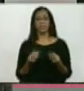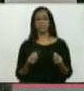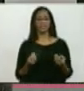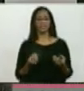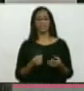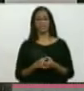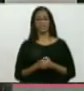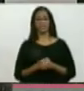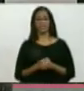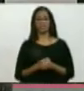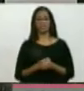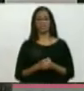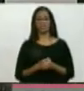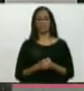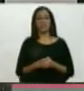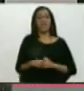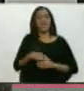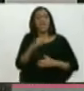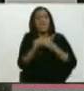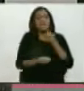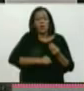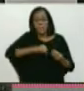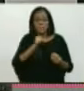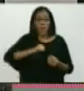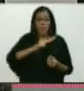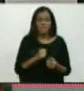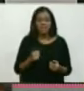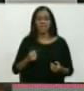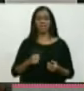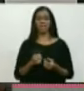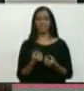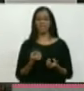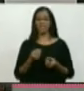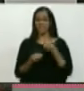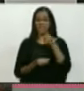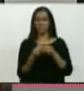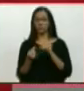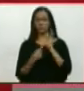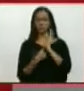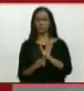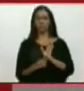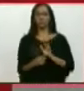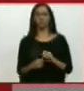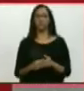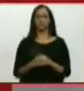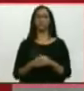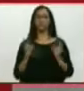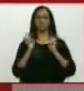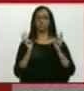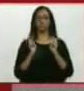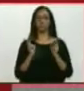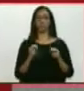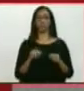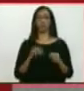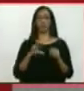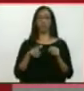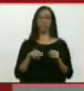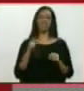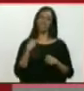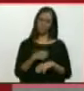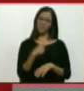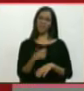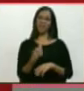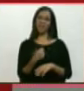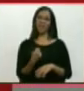demasiada hecho policial, hecho notorio. Debe estar pagando. De los casos de corrupción. Debe estar pagando, como dicen por